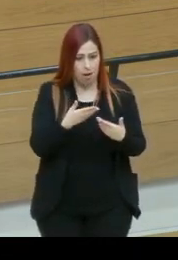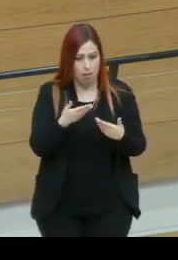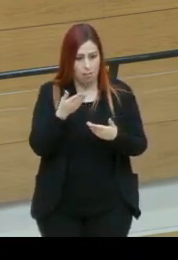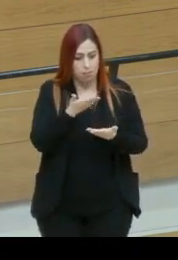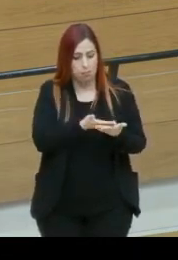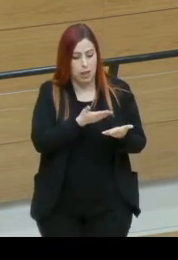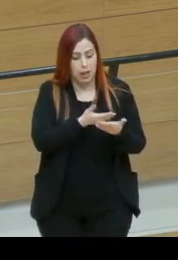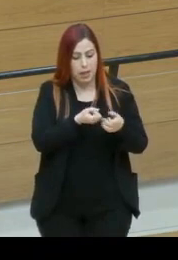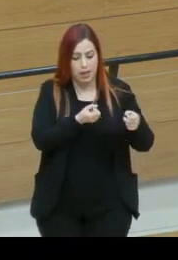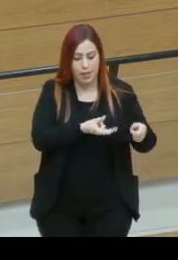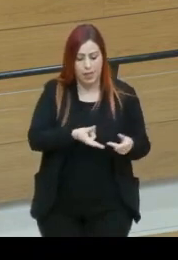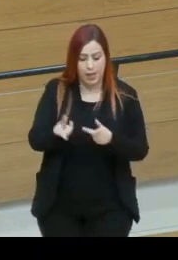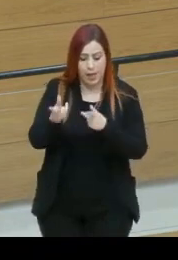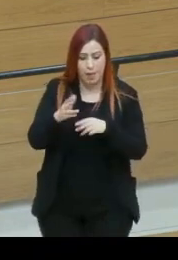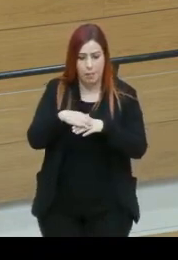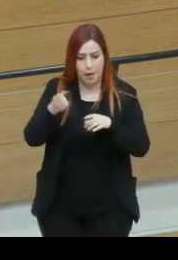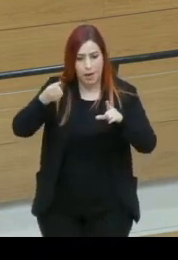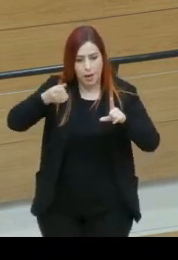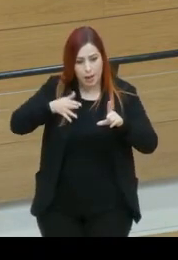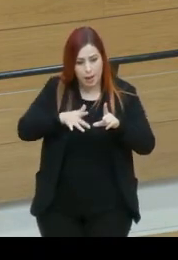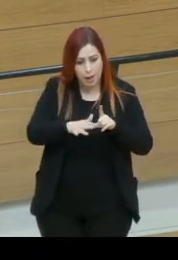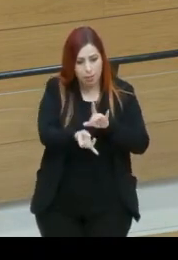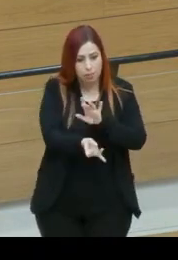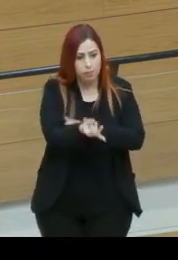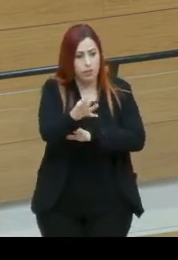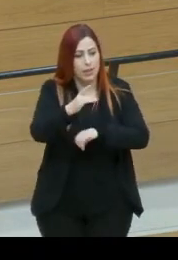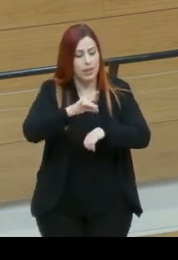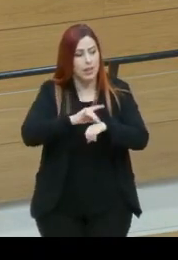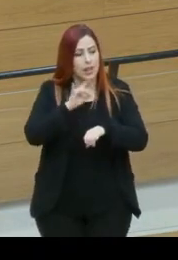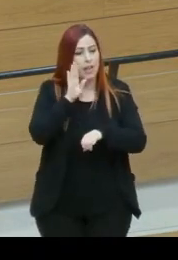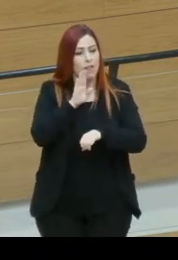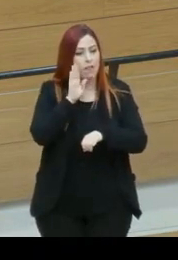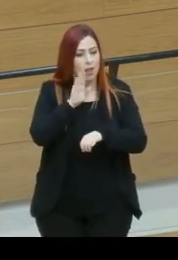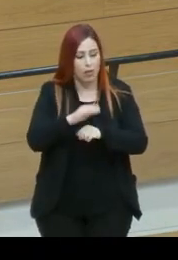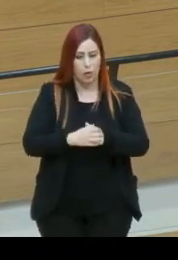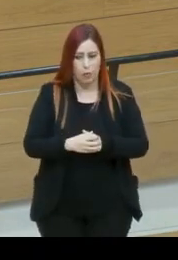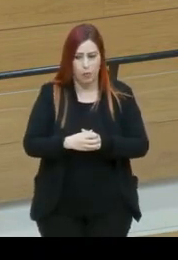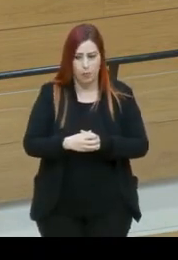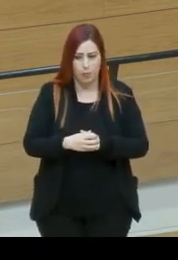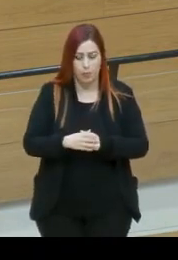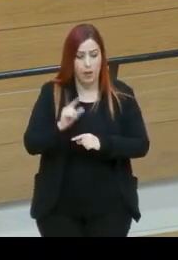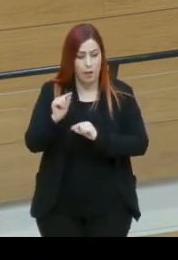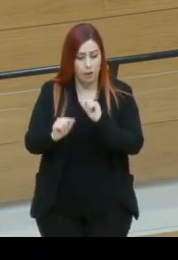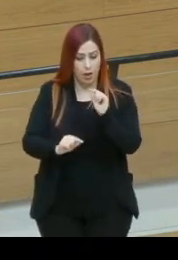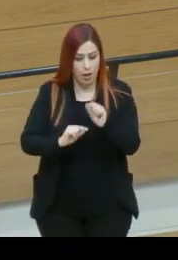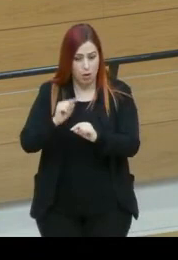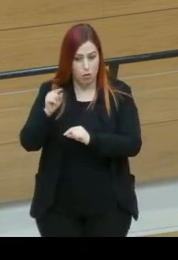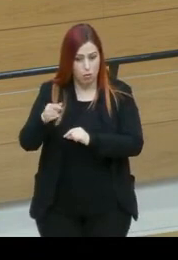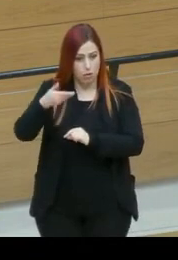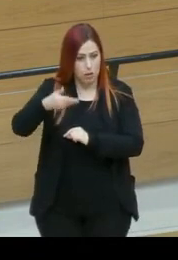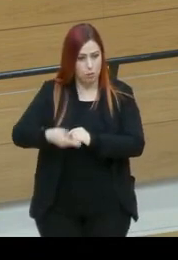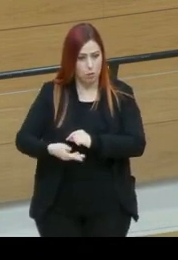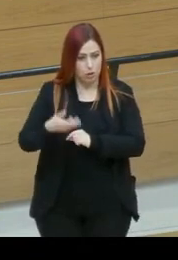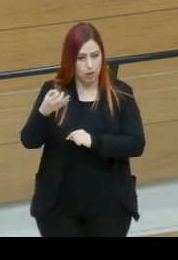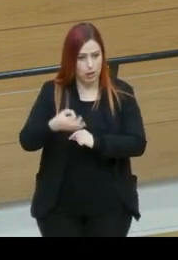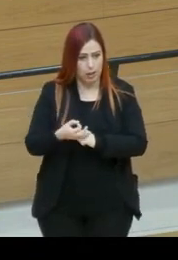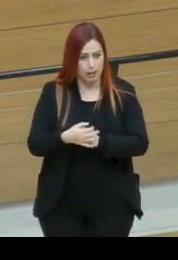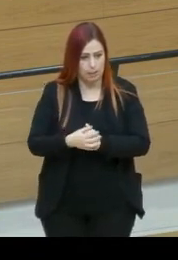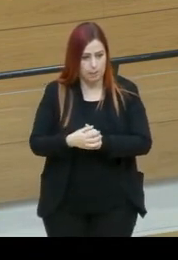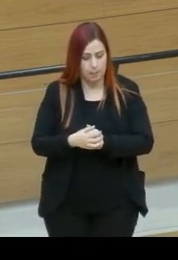y entonces desencadenar la infección. Por parte del virus es muy importante